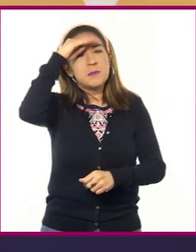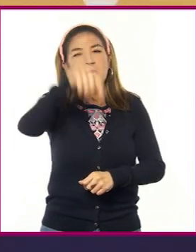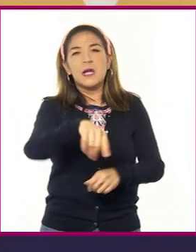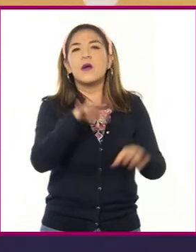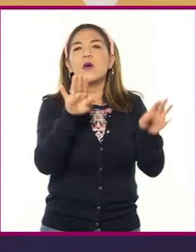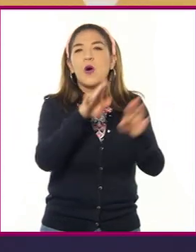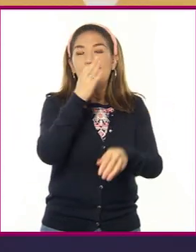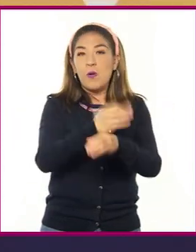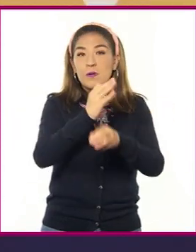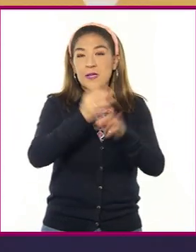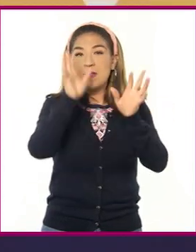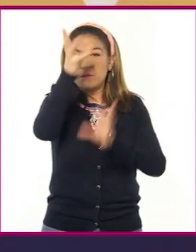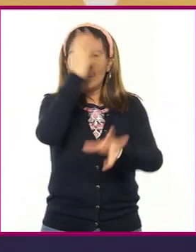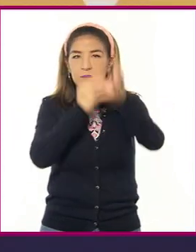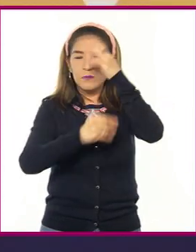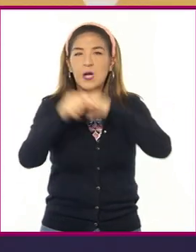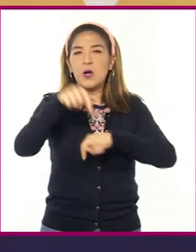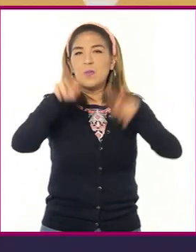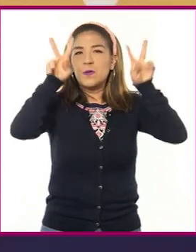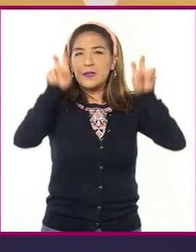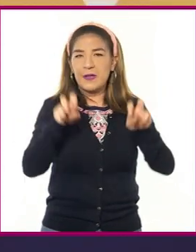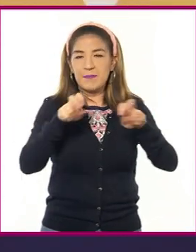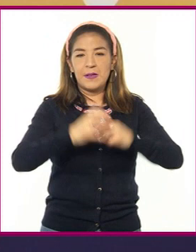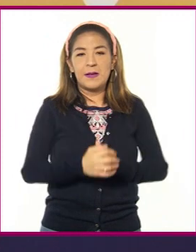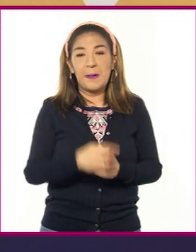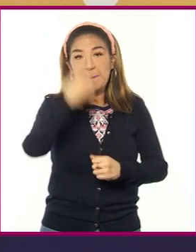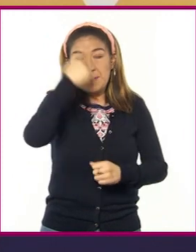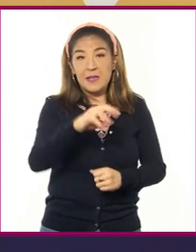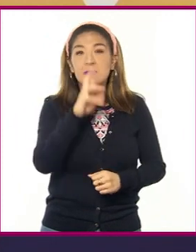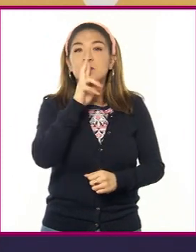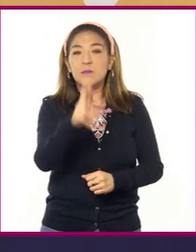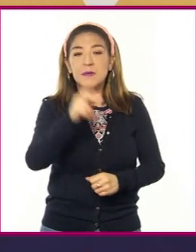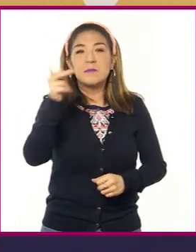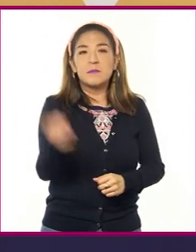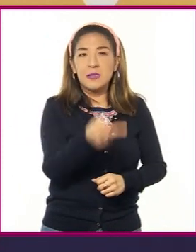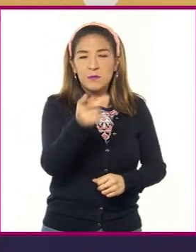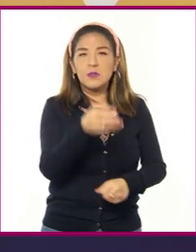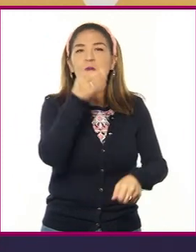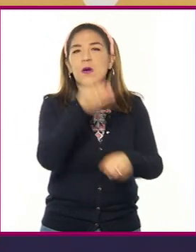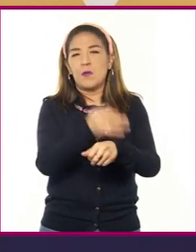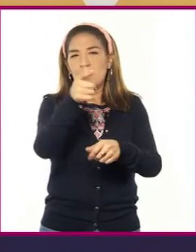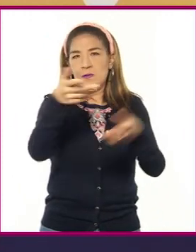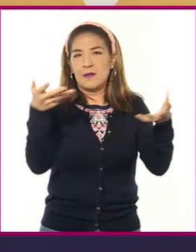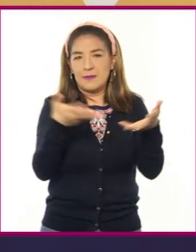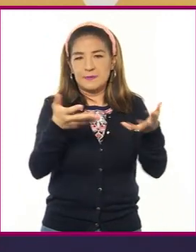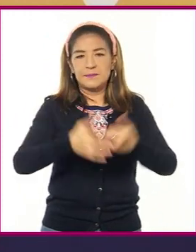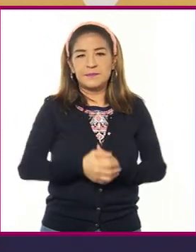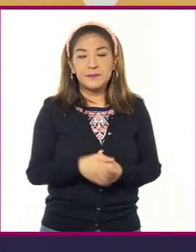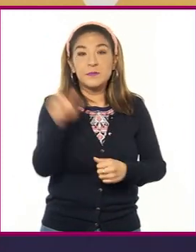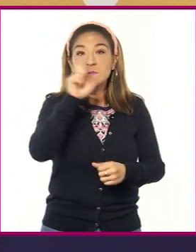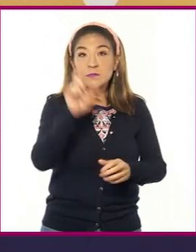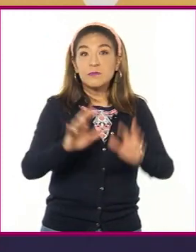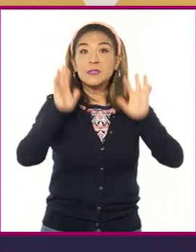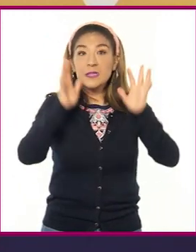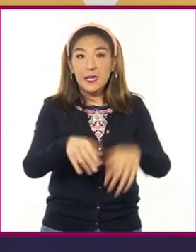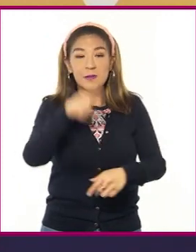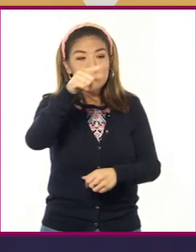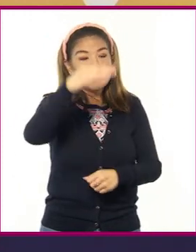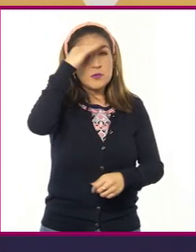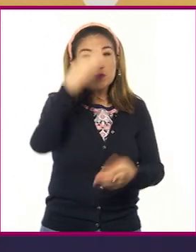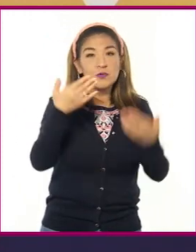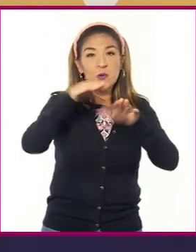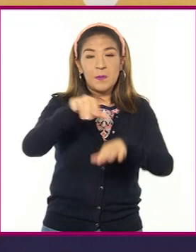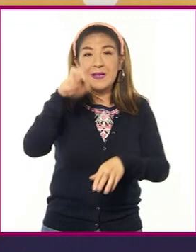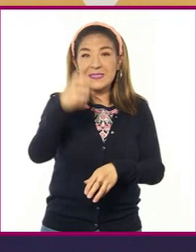han aprendido a lo largo de este tema, para responder las preguntas que se plantean. Una vez que hayan reflexionado al